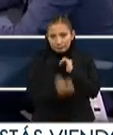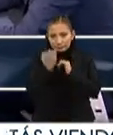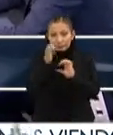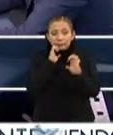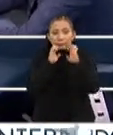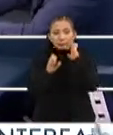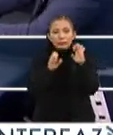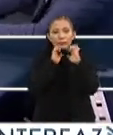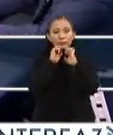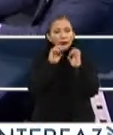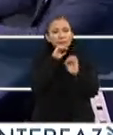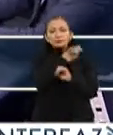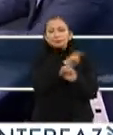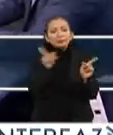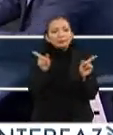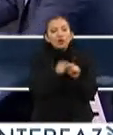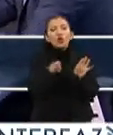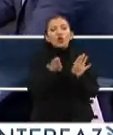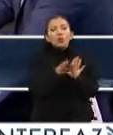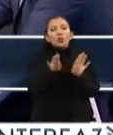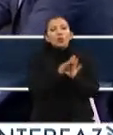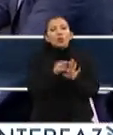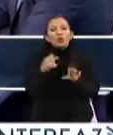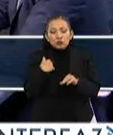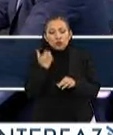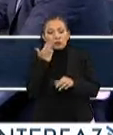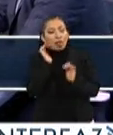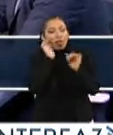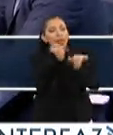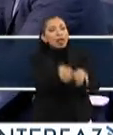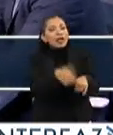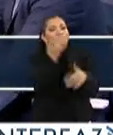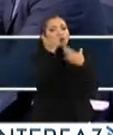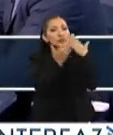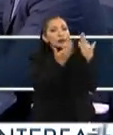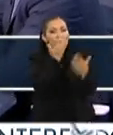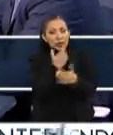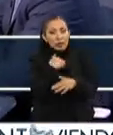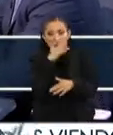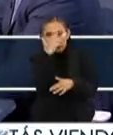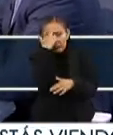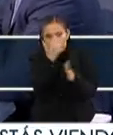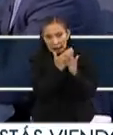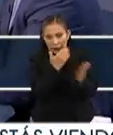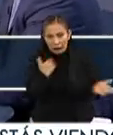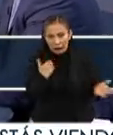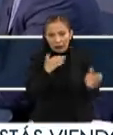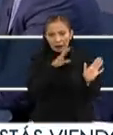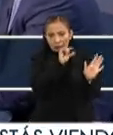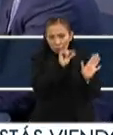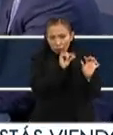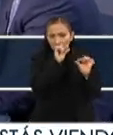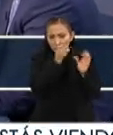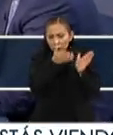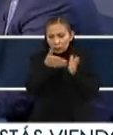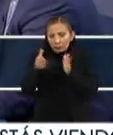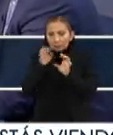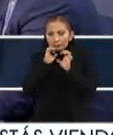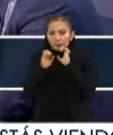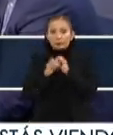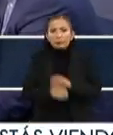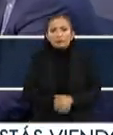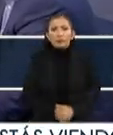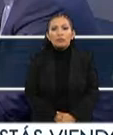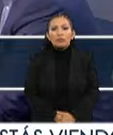esta entrevista, coméntanos rápidamente cómo van a poder ingresar los jóvenes. Recuérdanoslo, ya nos lo fuiste diciendo durante la